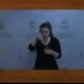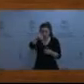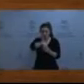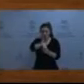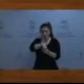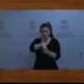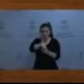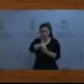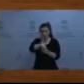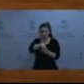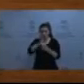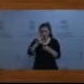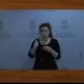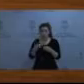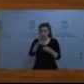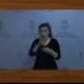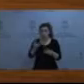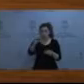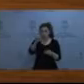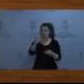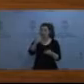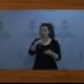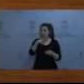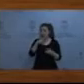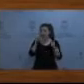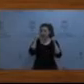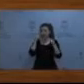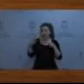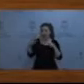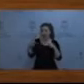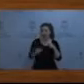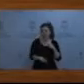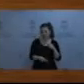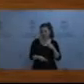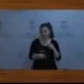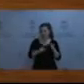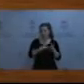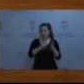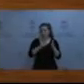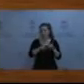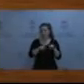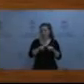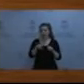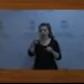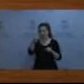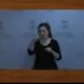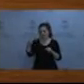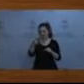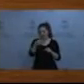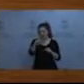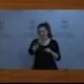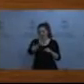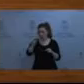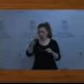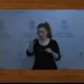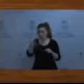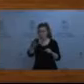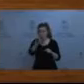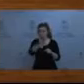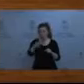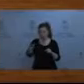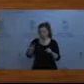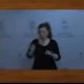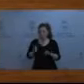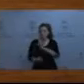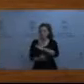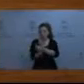Europea establece para tratar de paliar los perjuicios personales, los daños, las muertes que se están produciendo en